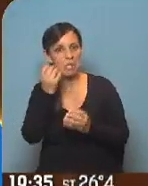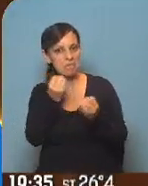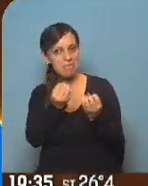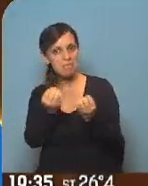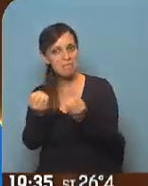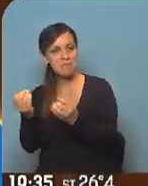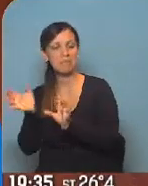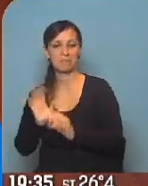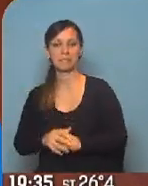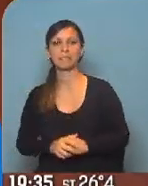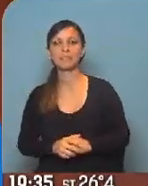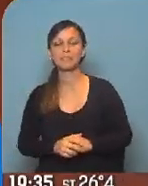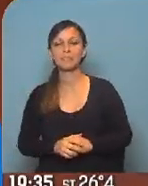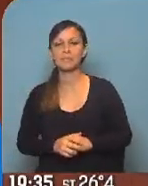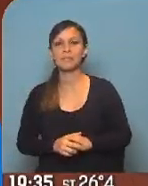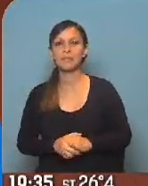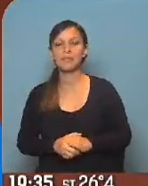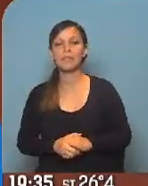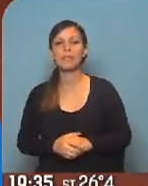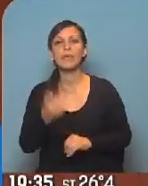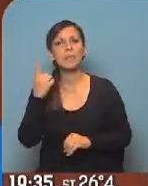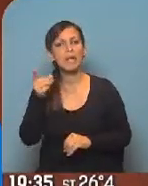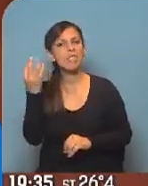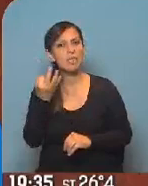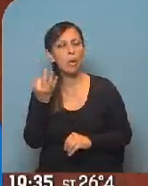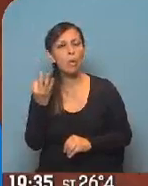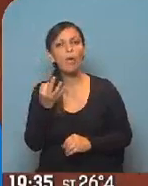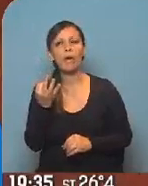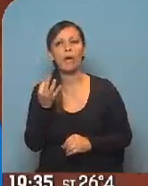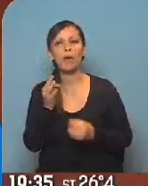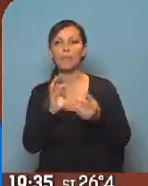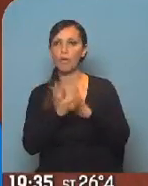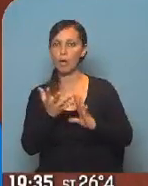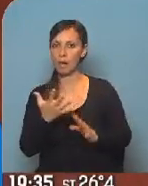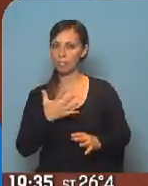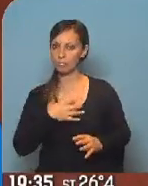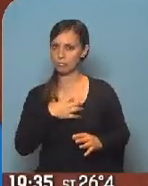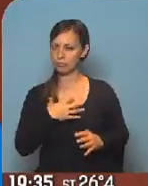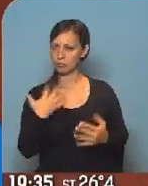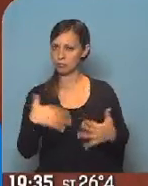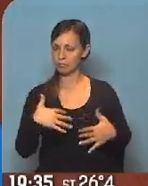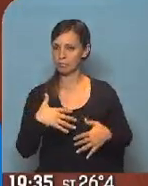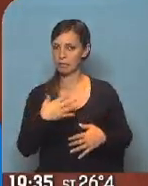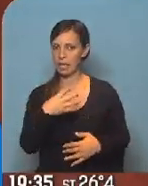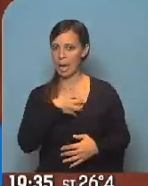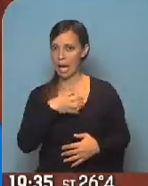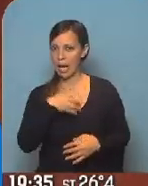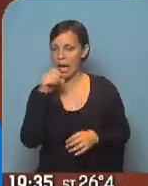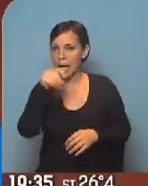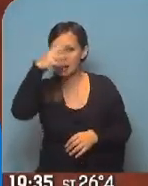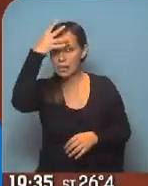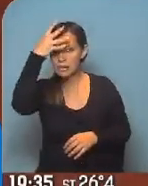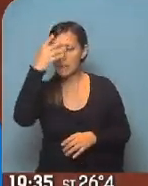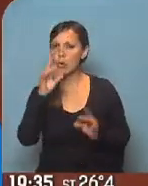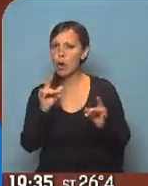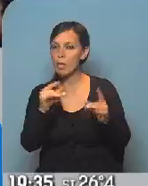no se dieron. Tal cual. Pero seguramente, digo, el temperamento del presidente de los Estados Unidos es complejo en ese